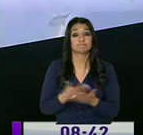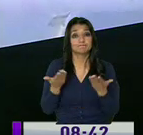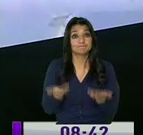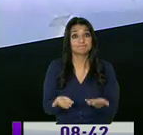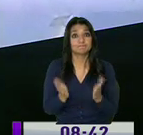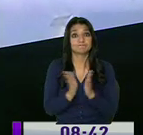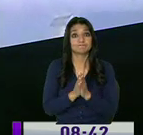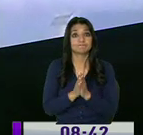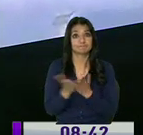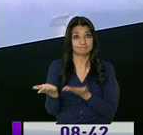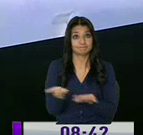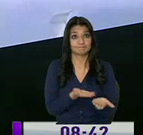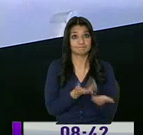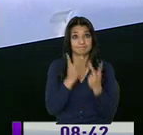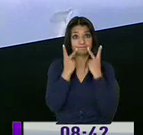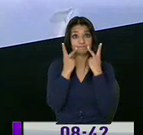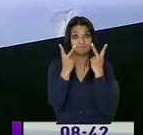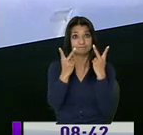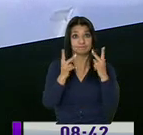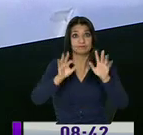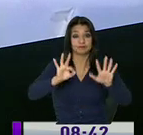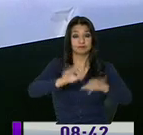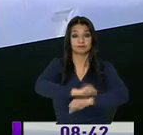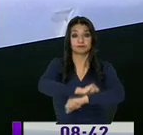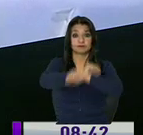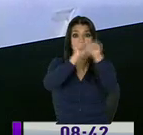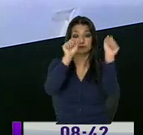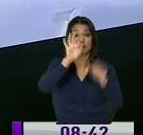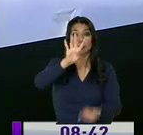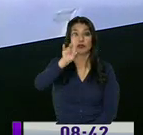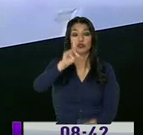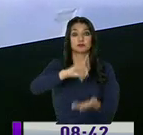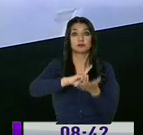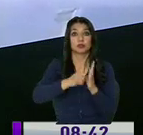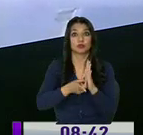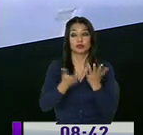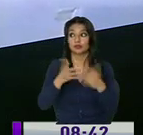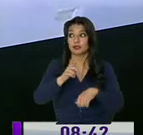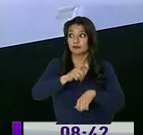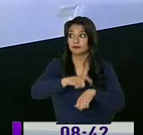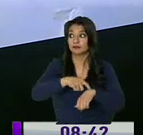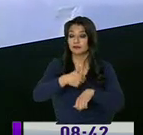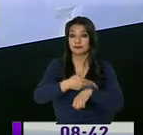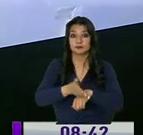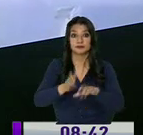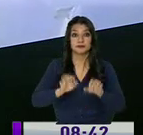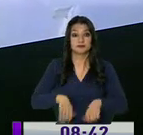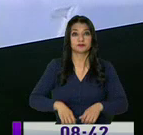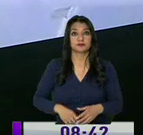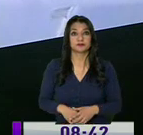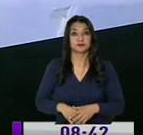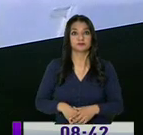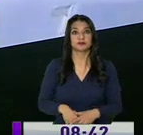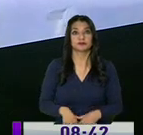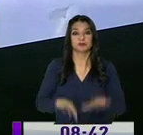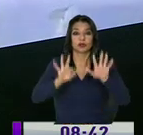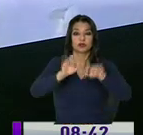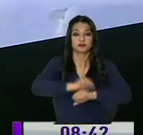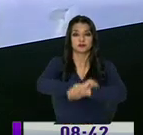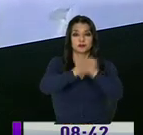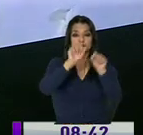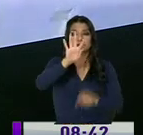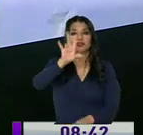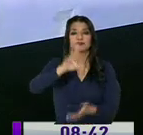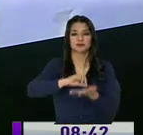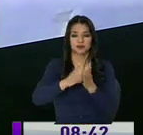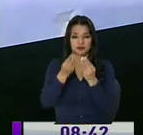vamos contigo. Ahí te veo, son las 8 de la mañana. Y ya se me fue el reloj a mí, para que vayas viendo. 43 minutos. Adelante, mi